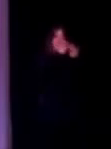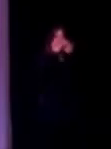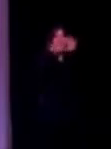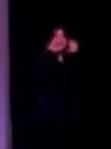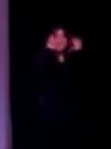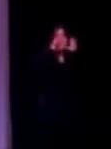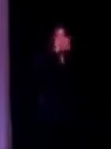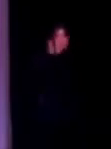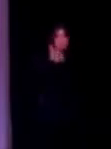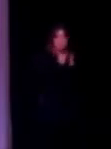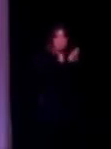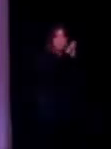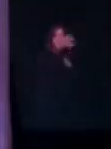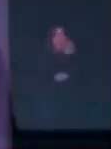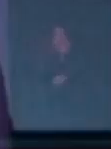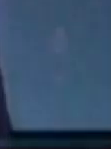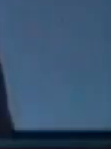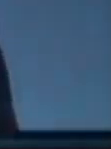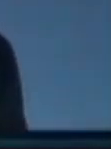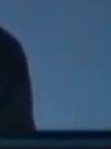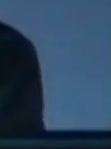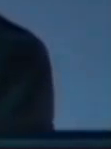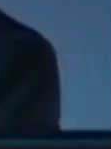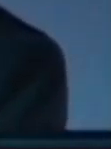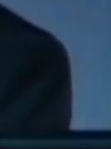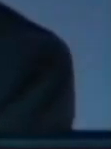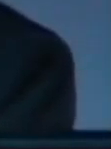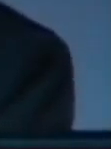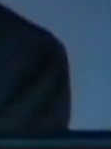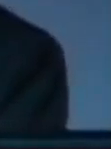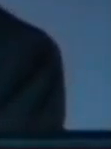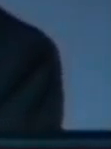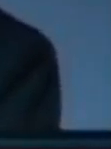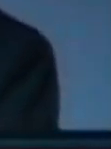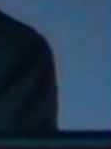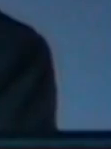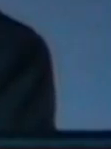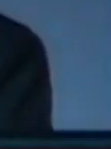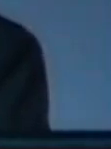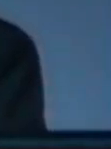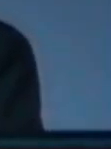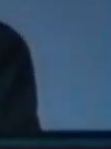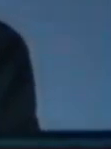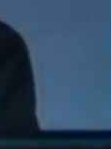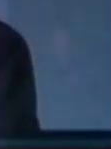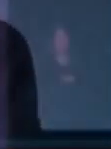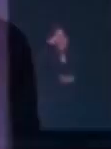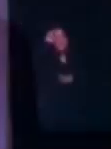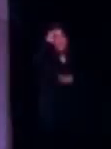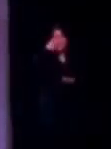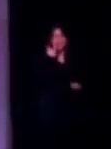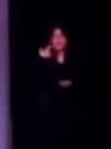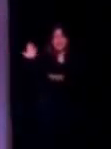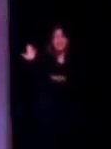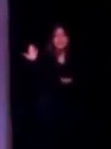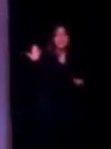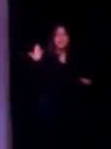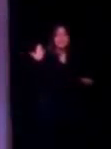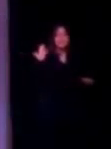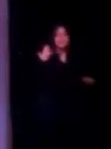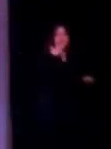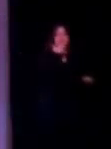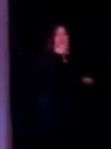O Habermas, Jünger Habermas, premio Príncipe de Asturias hace unos años, filósofo que también plantea que lo que se convierte a un